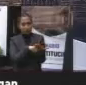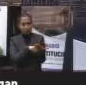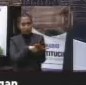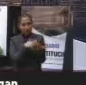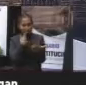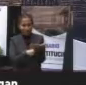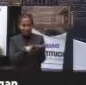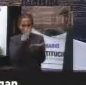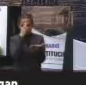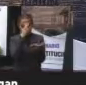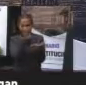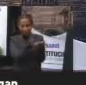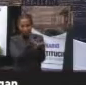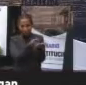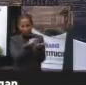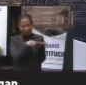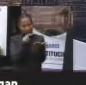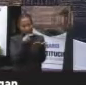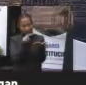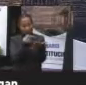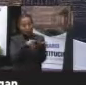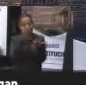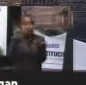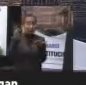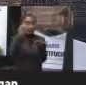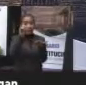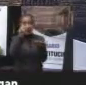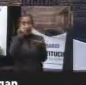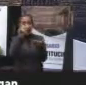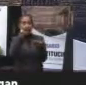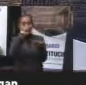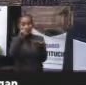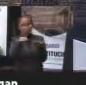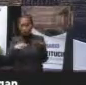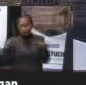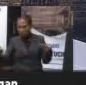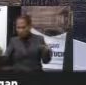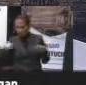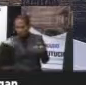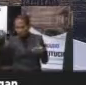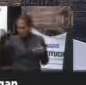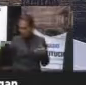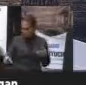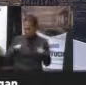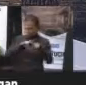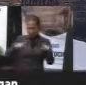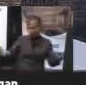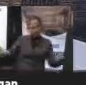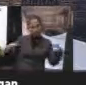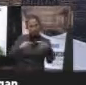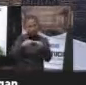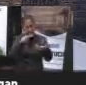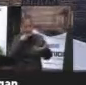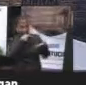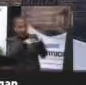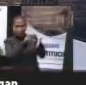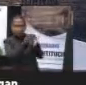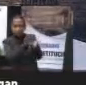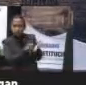la Constitución que nos hablan del federalismo y una conducta contraria a esos